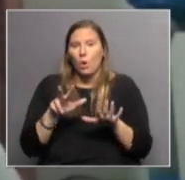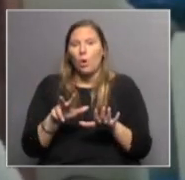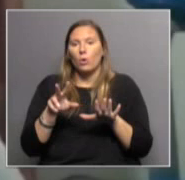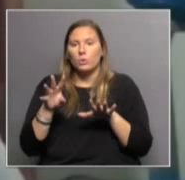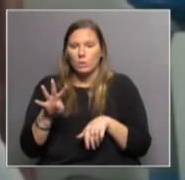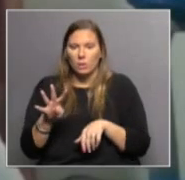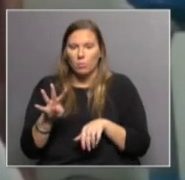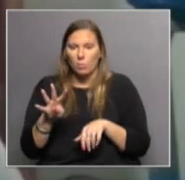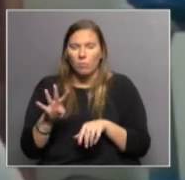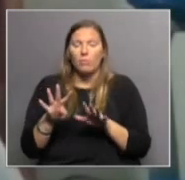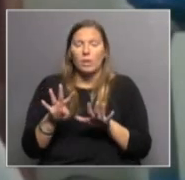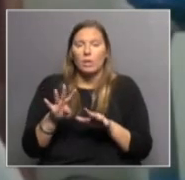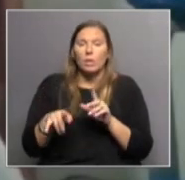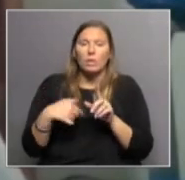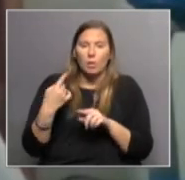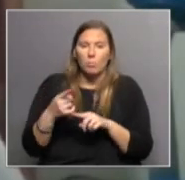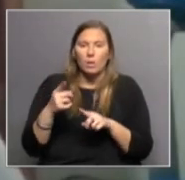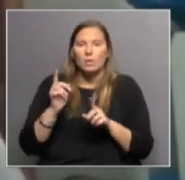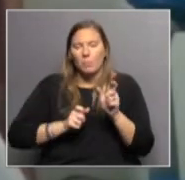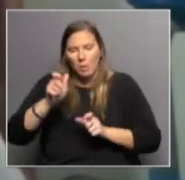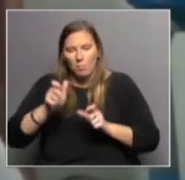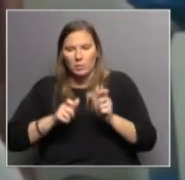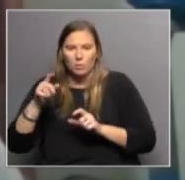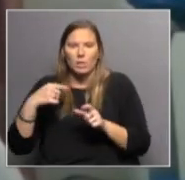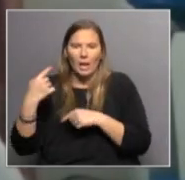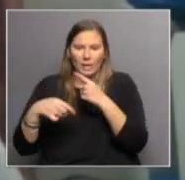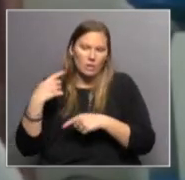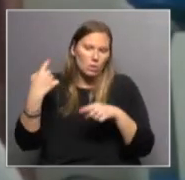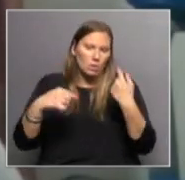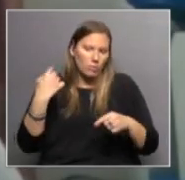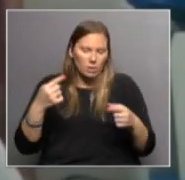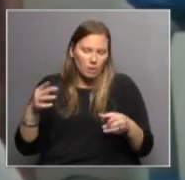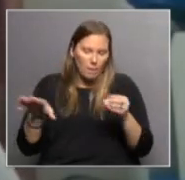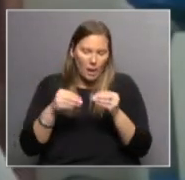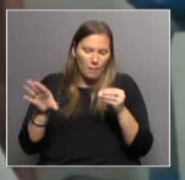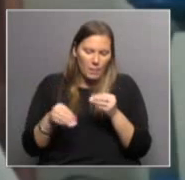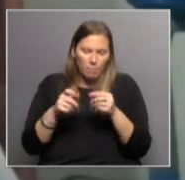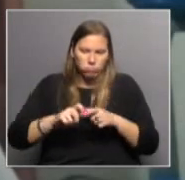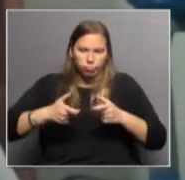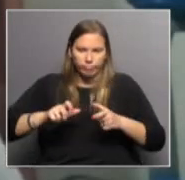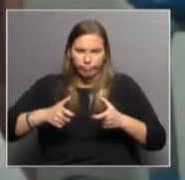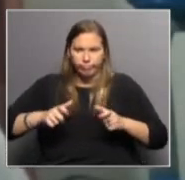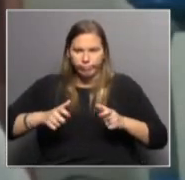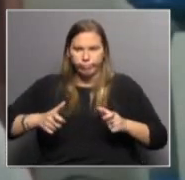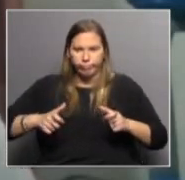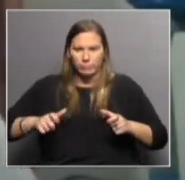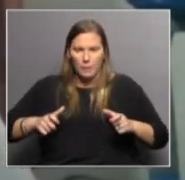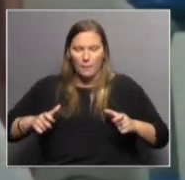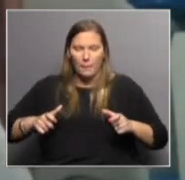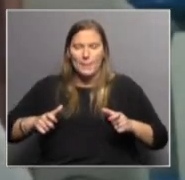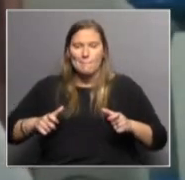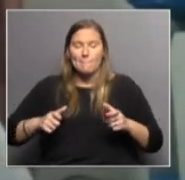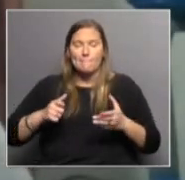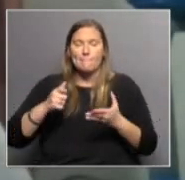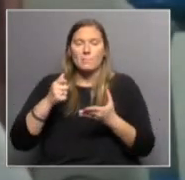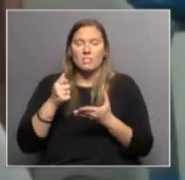89 y a continuación varios integrantes de otras generaciones y eso se fue ampliando hasta que